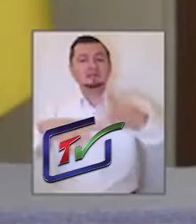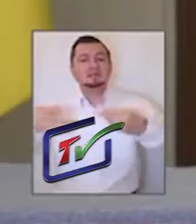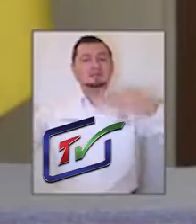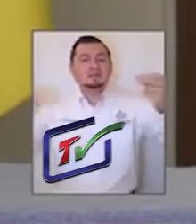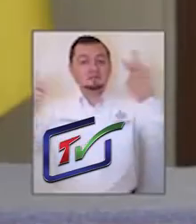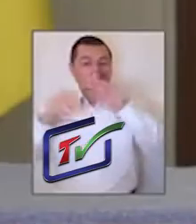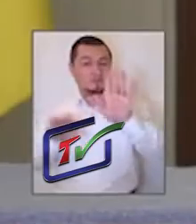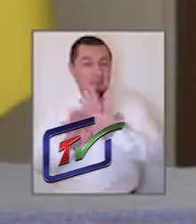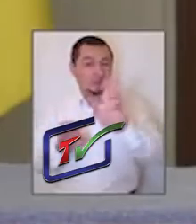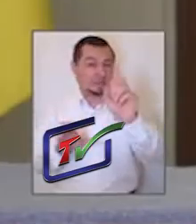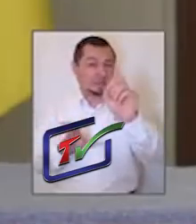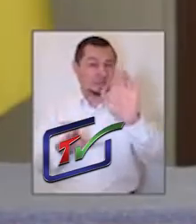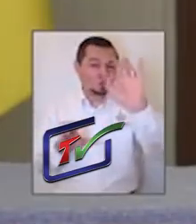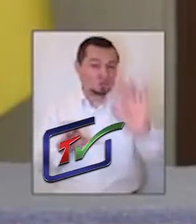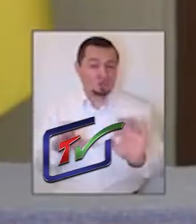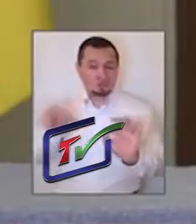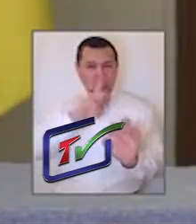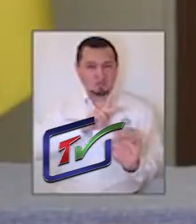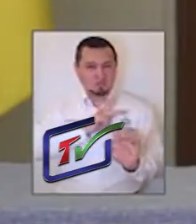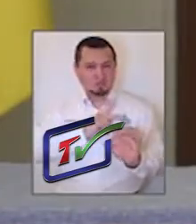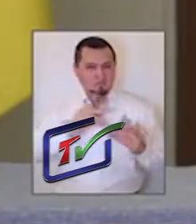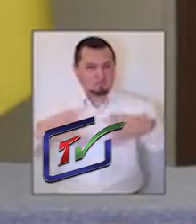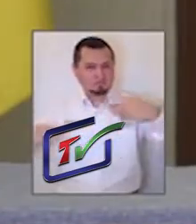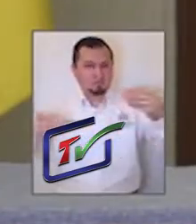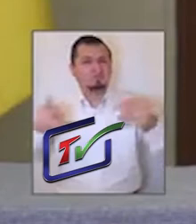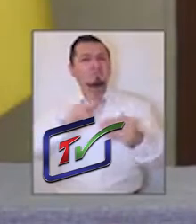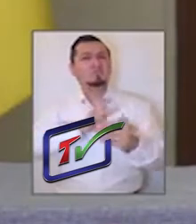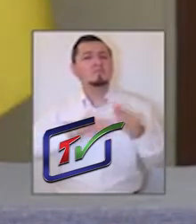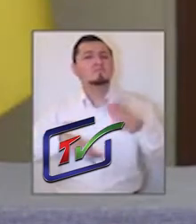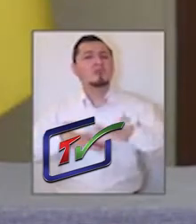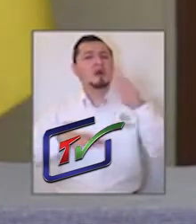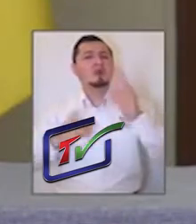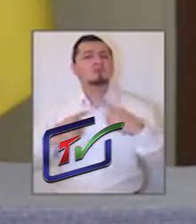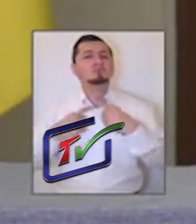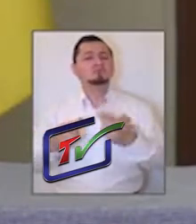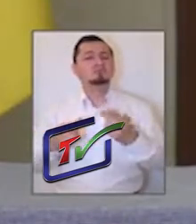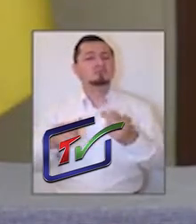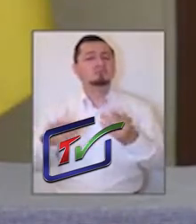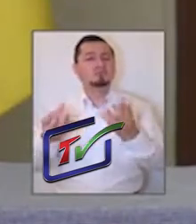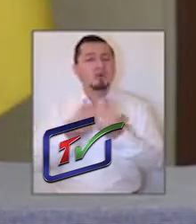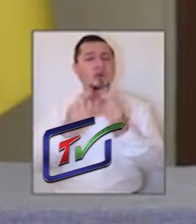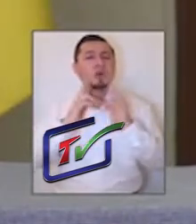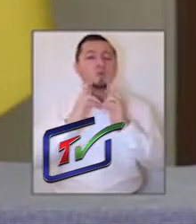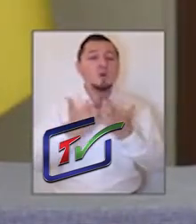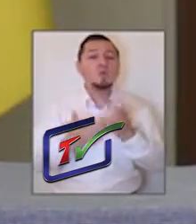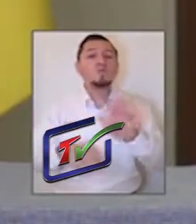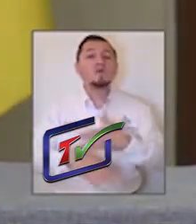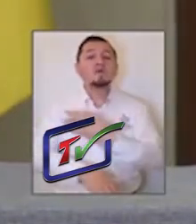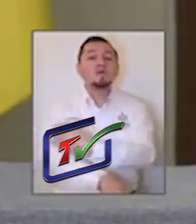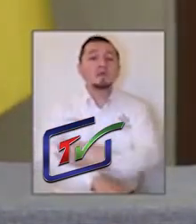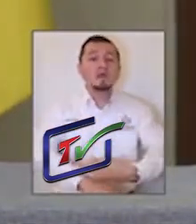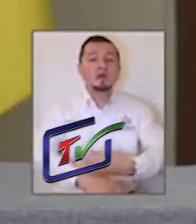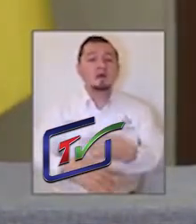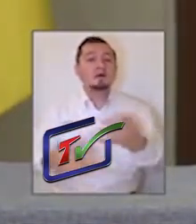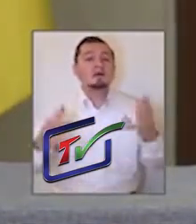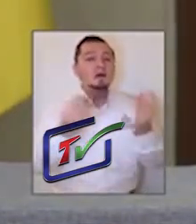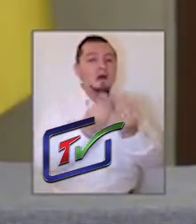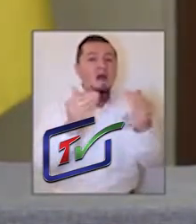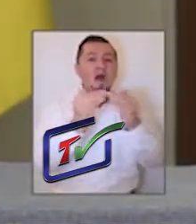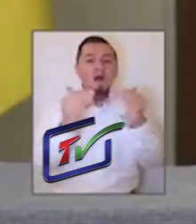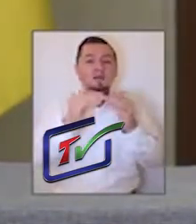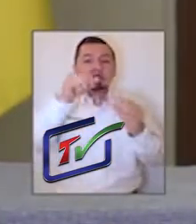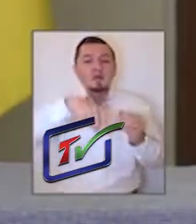viernes. Identificamos que cerca del 30% de los contagios se habían dado debido a reuniones familiares, es